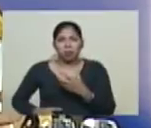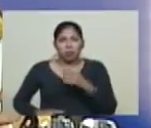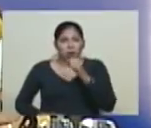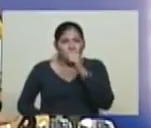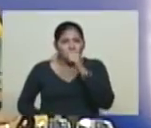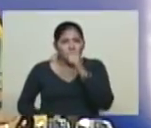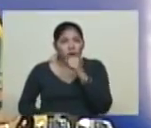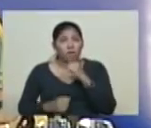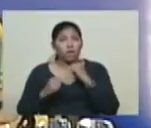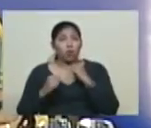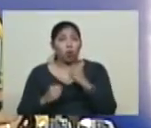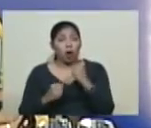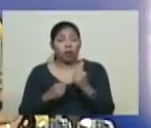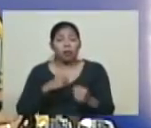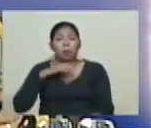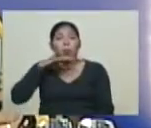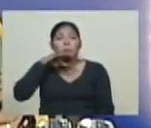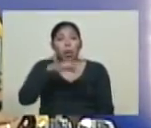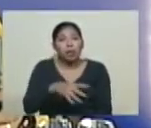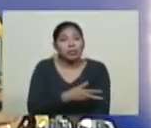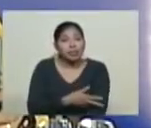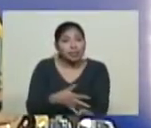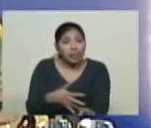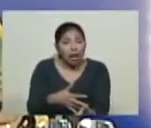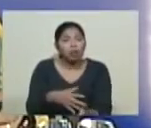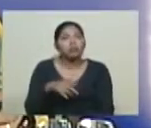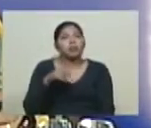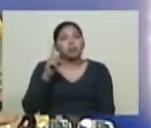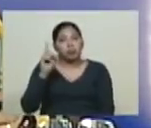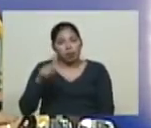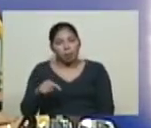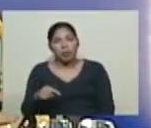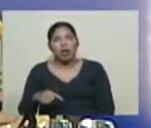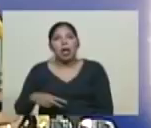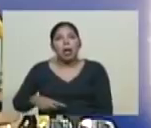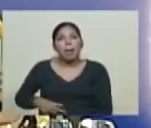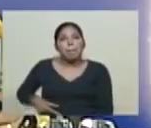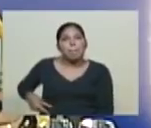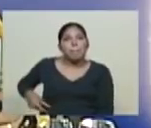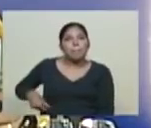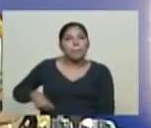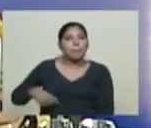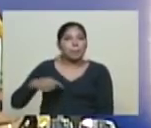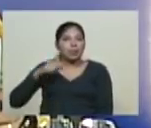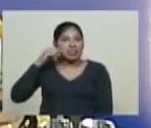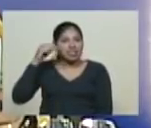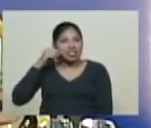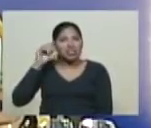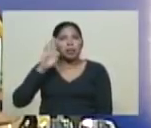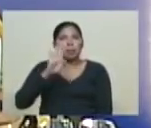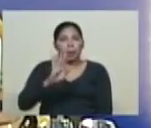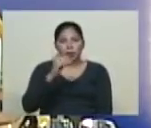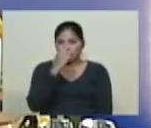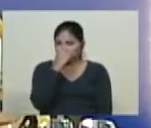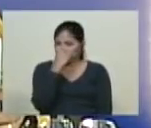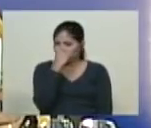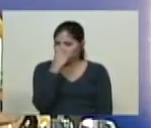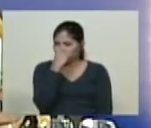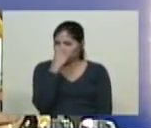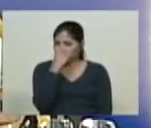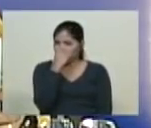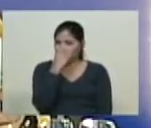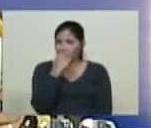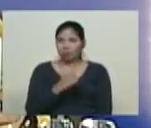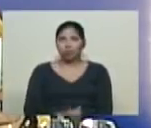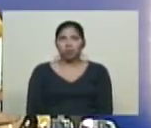Contra la hepatitis B en adultos y niños, contra el polio, poliomielitis, la